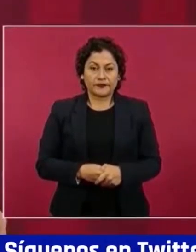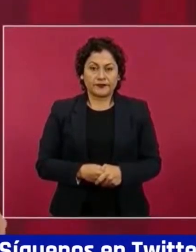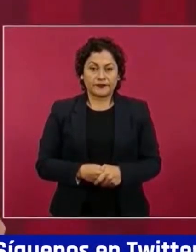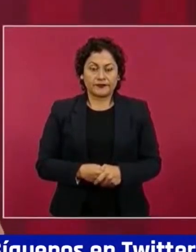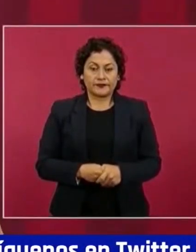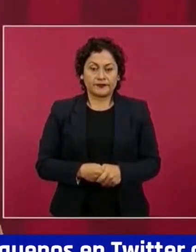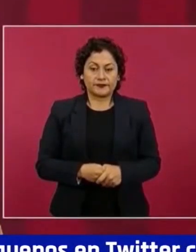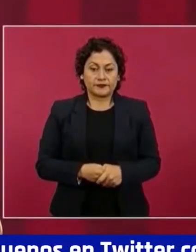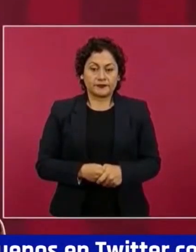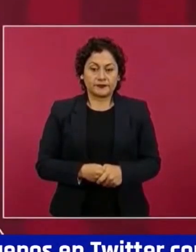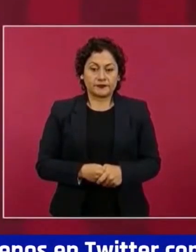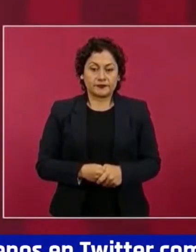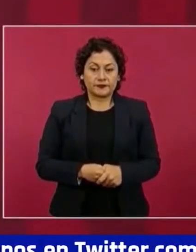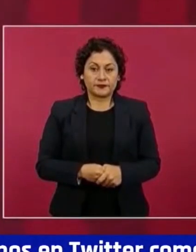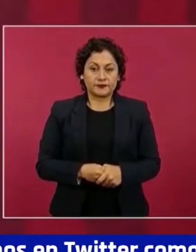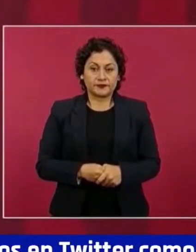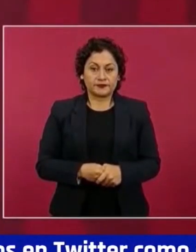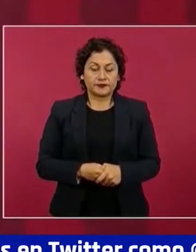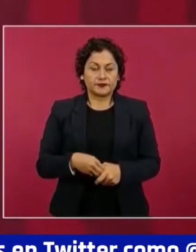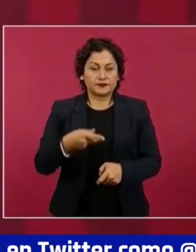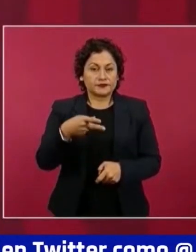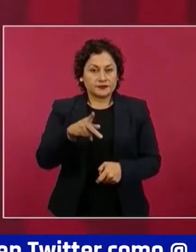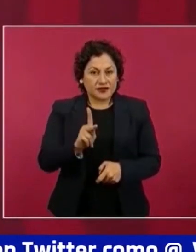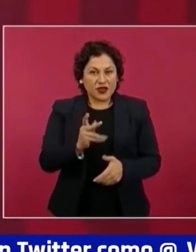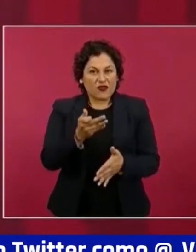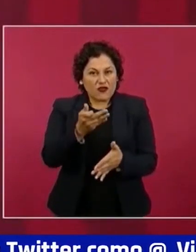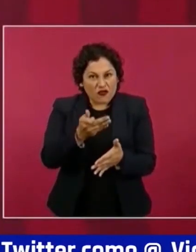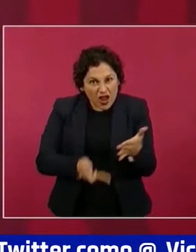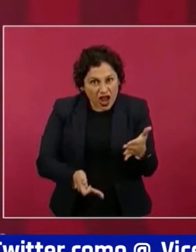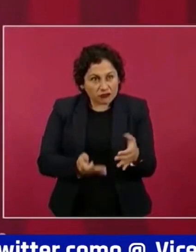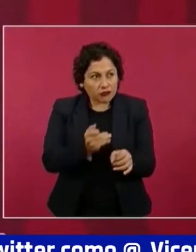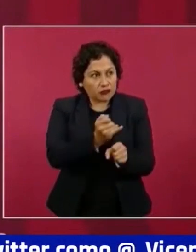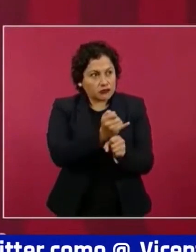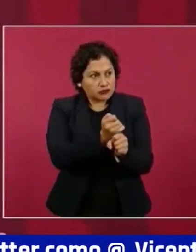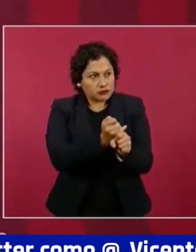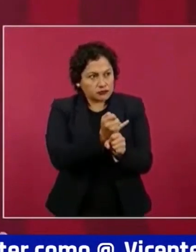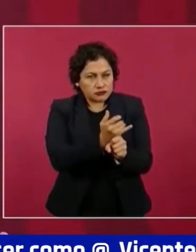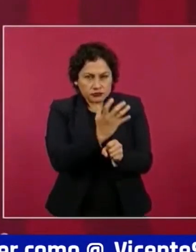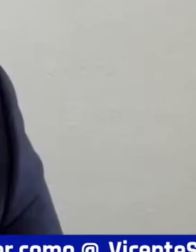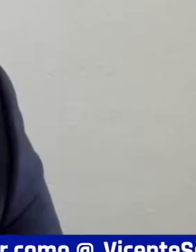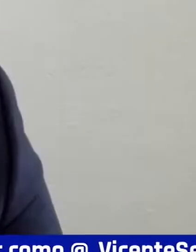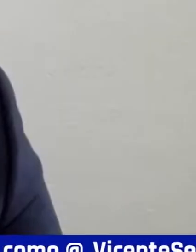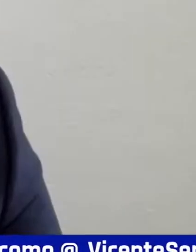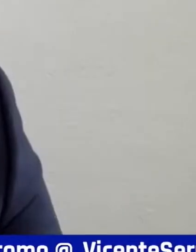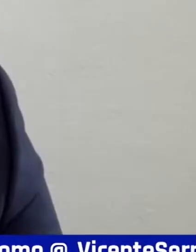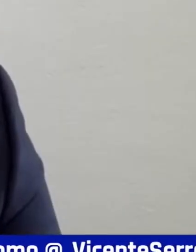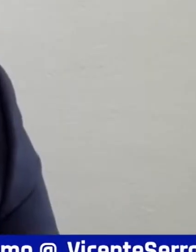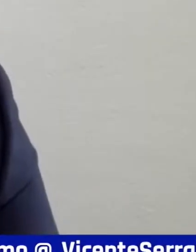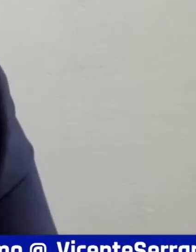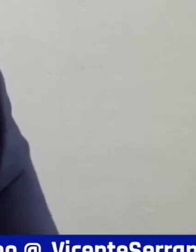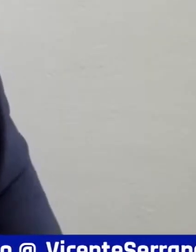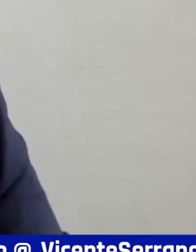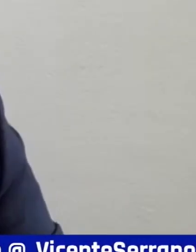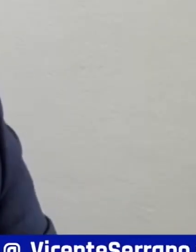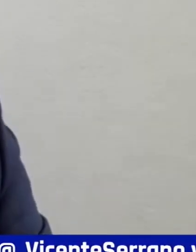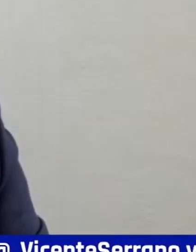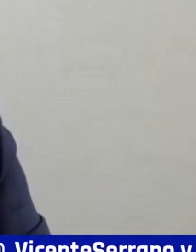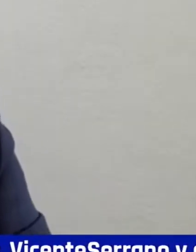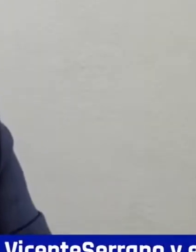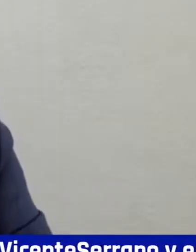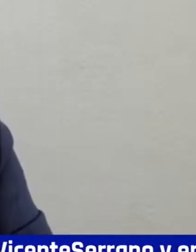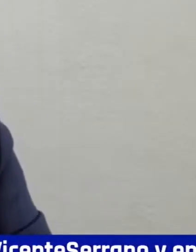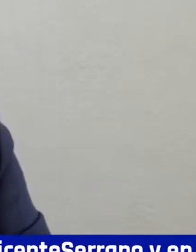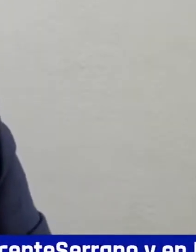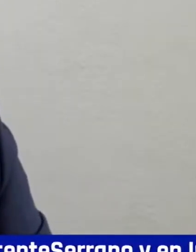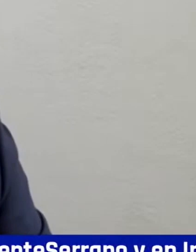sin tener todos los elementos. Licenciada Laura Ceballos, el